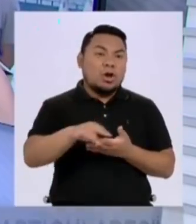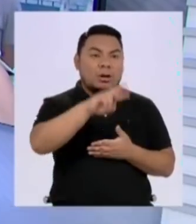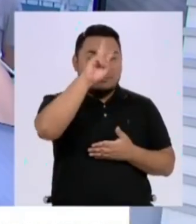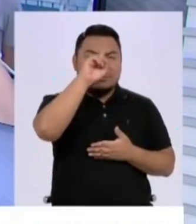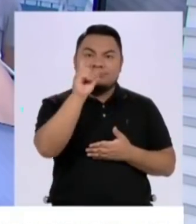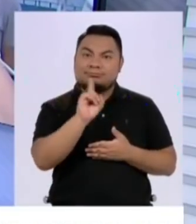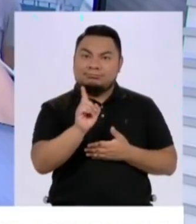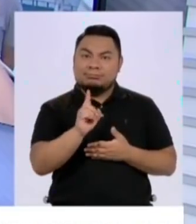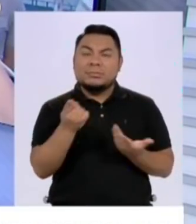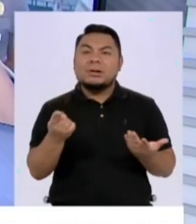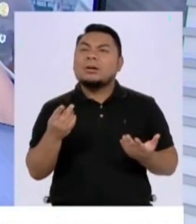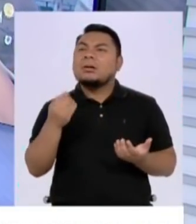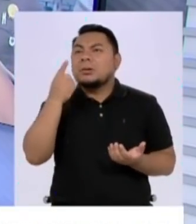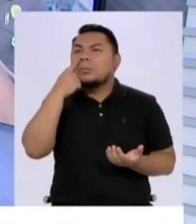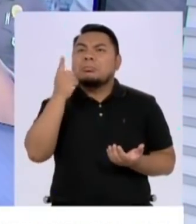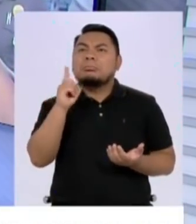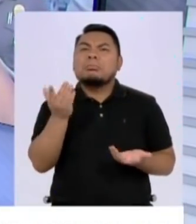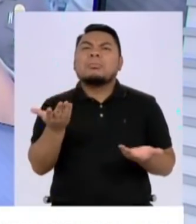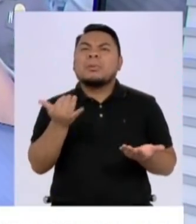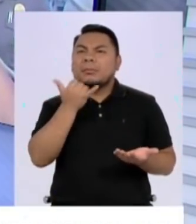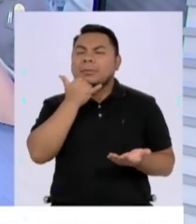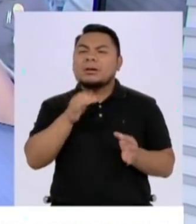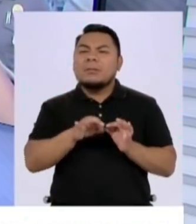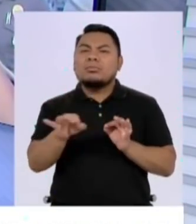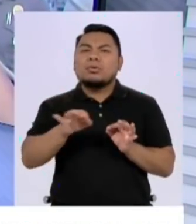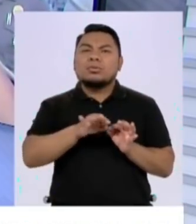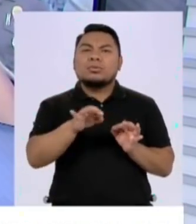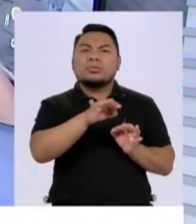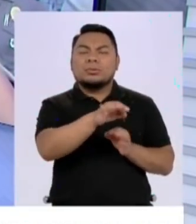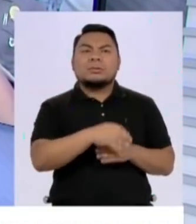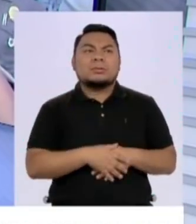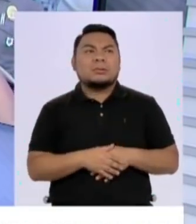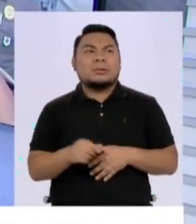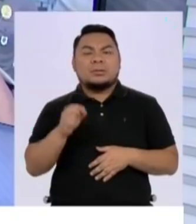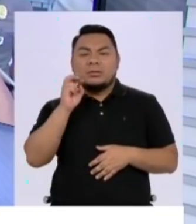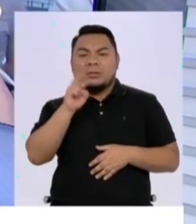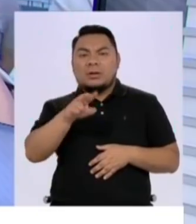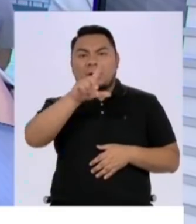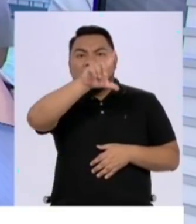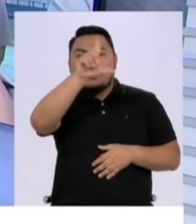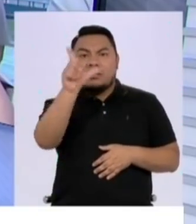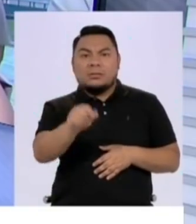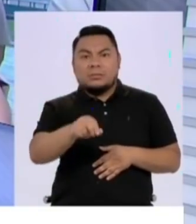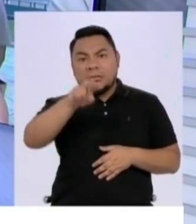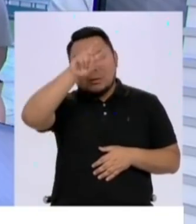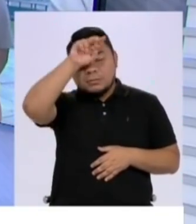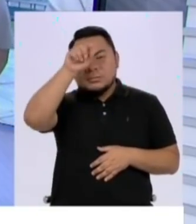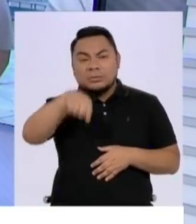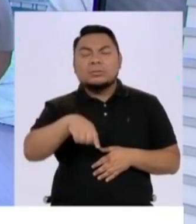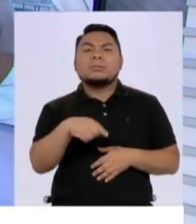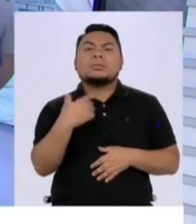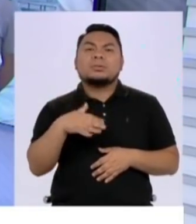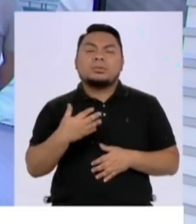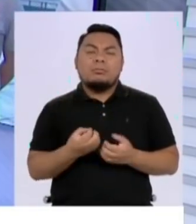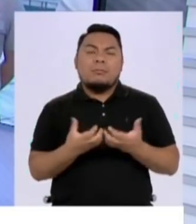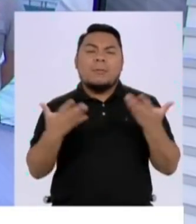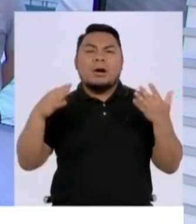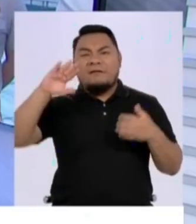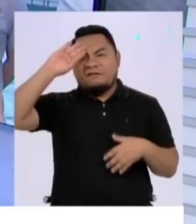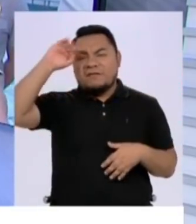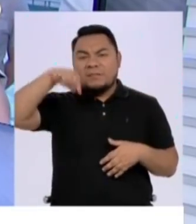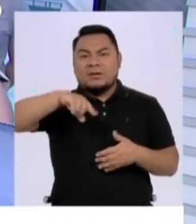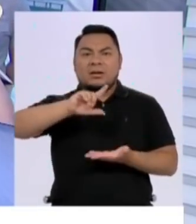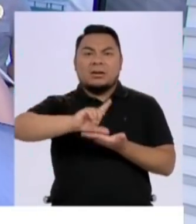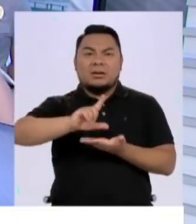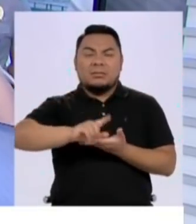se conoce mucho de las distintas regiones. El mapa sí es auspicioso en el sentido de que la mayoría de los casos solamente se da en Lima. Eso